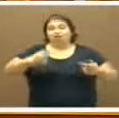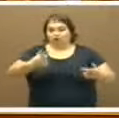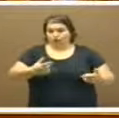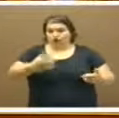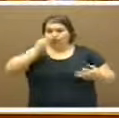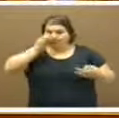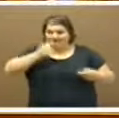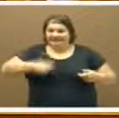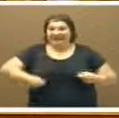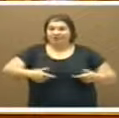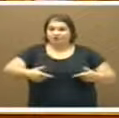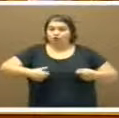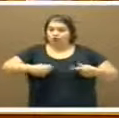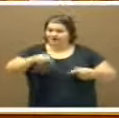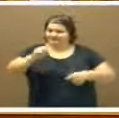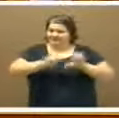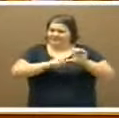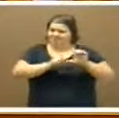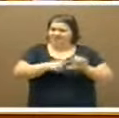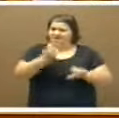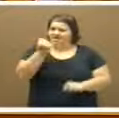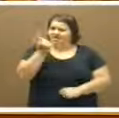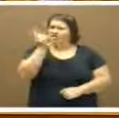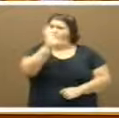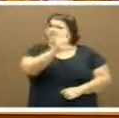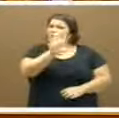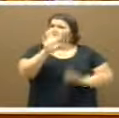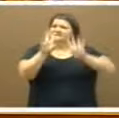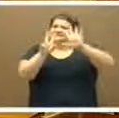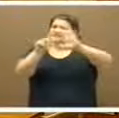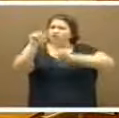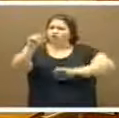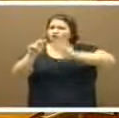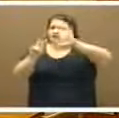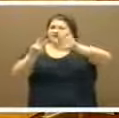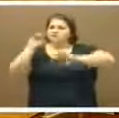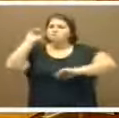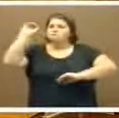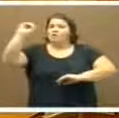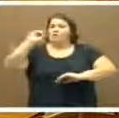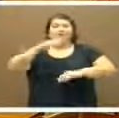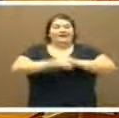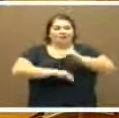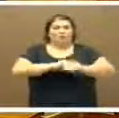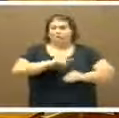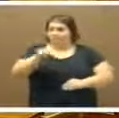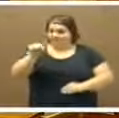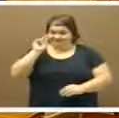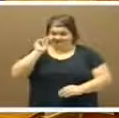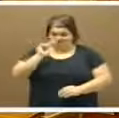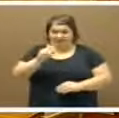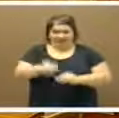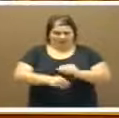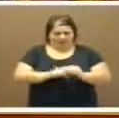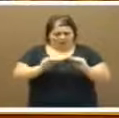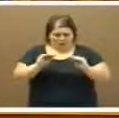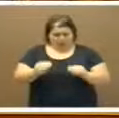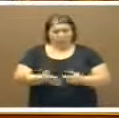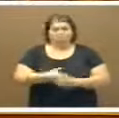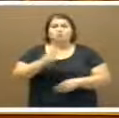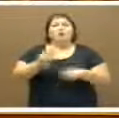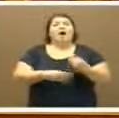en Extremadura han sido de un 57,7 % de ejecución. Mírenlo usted en su ejecución. Habla usted